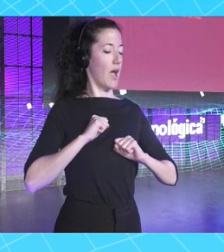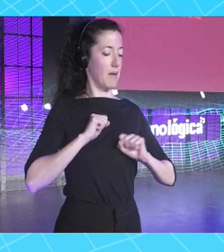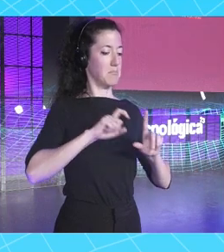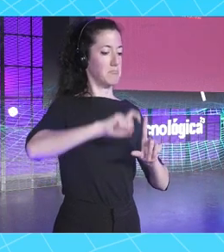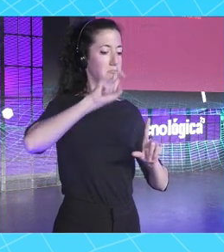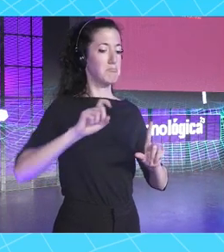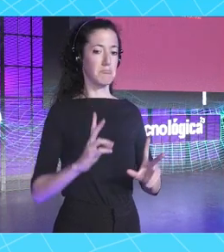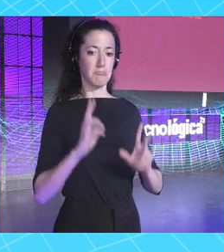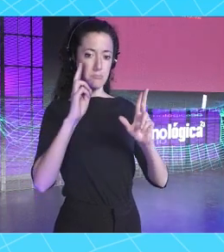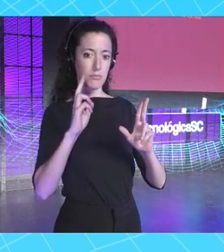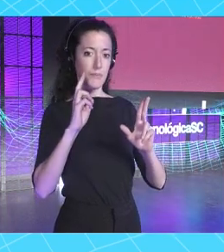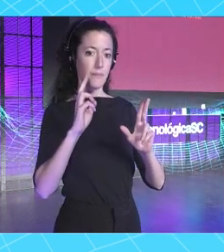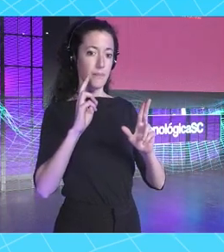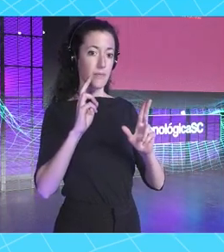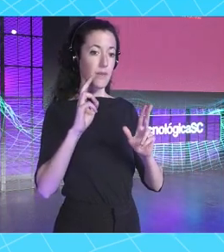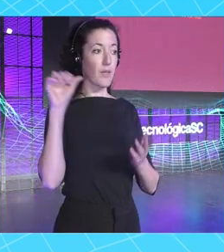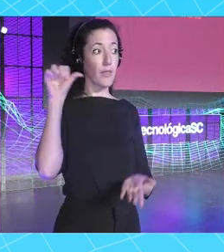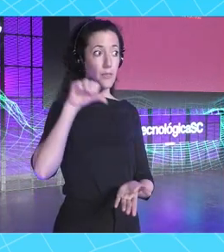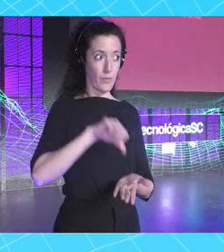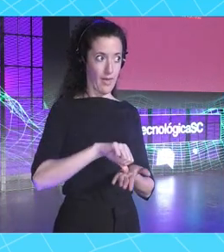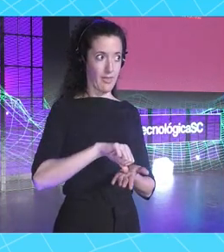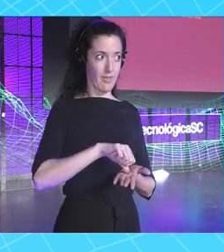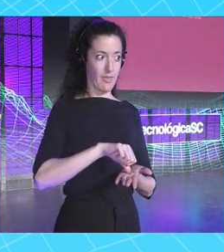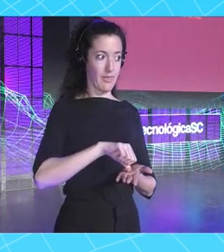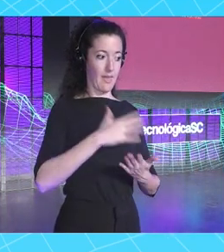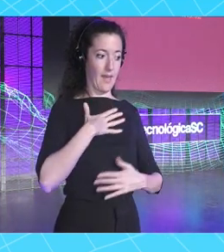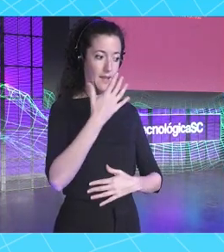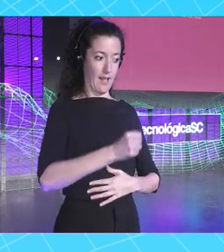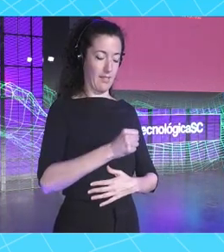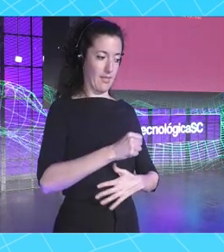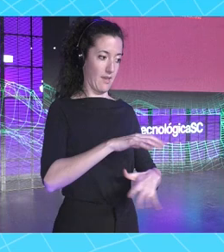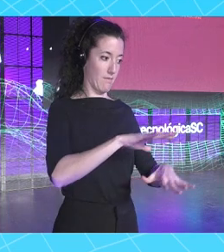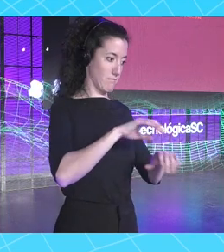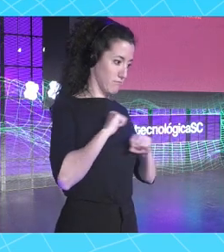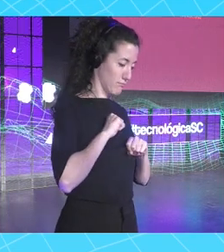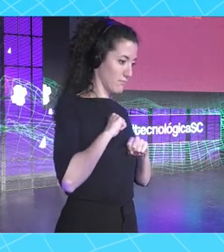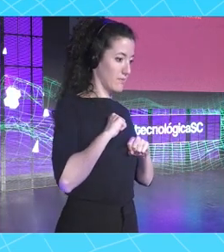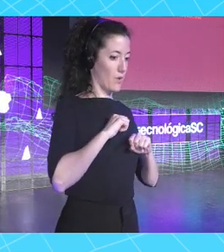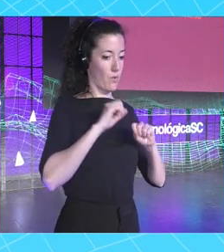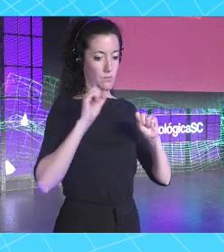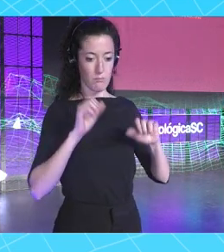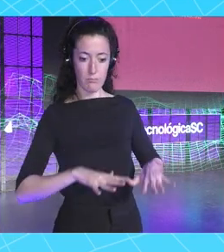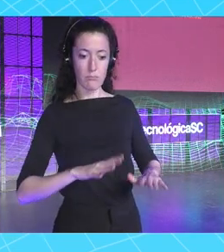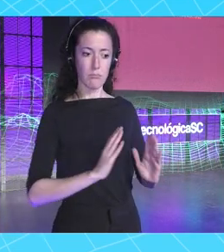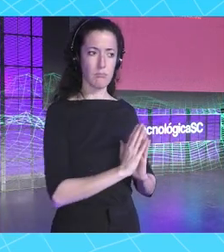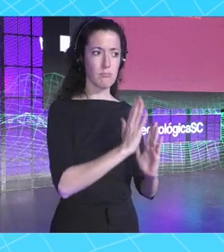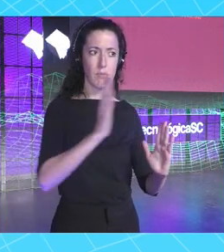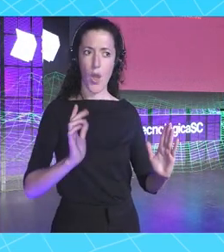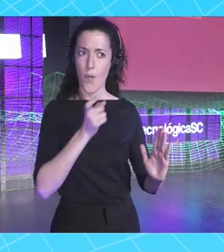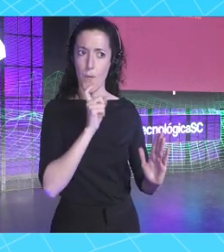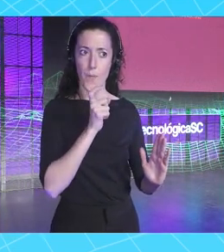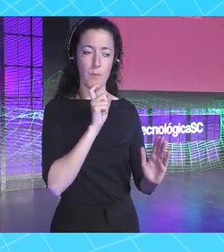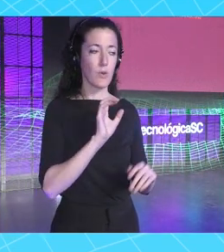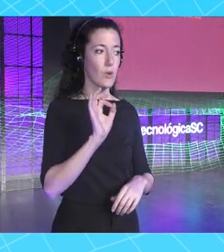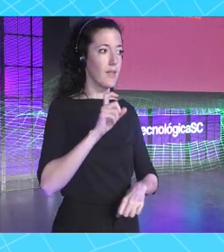la ciudad como la dejaste Cuál eran los niveles de movilidad Cuáles eran los tiempos medios para encontrar un